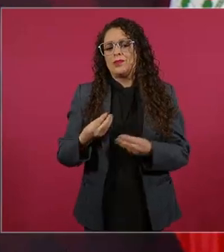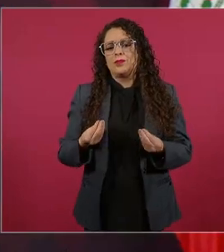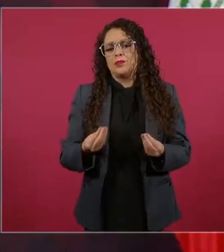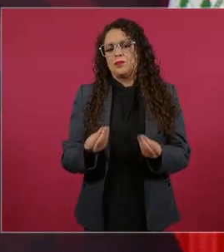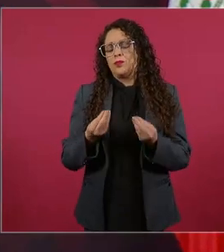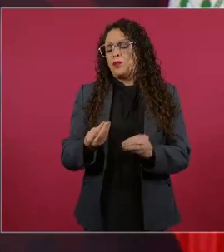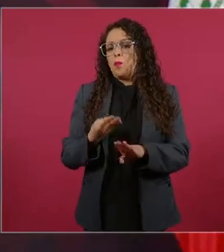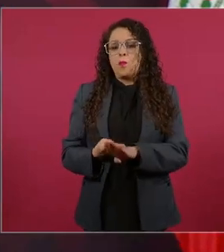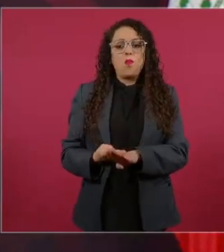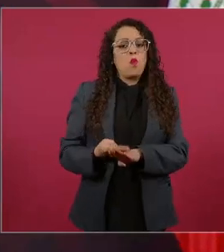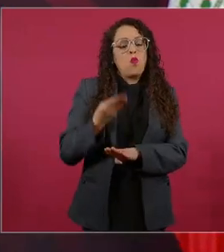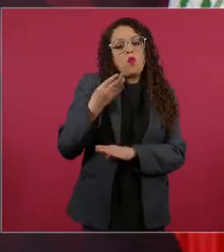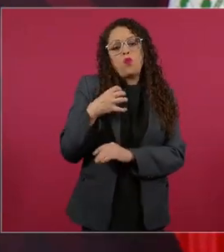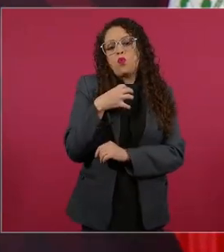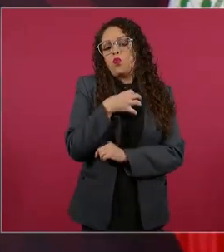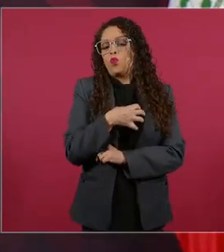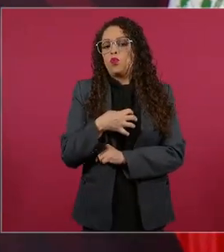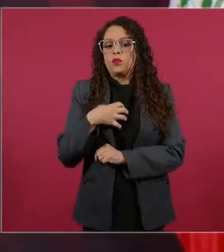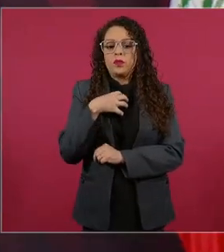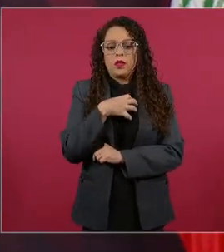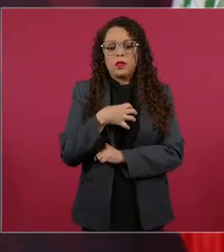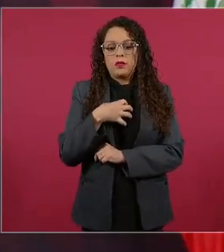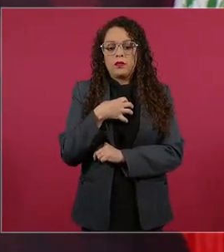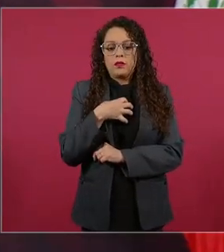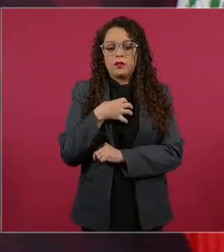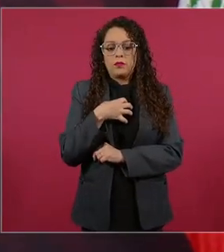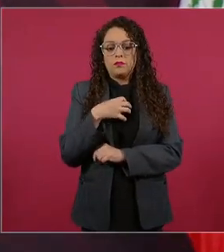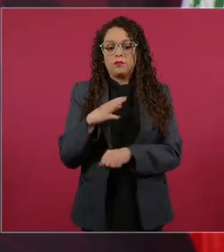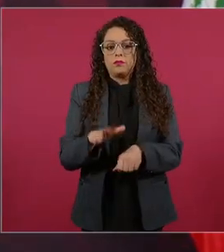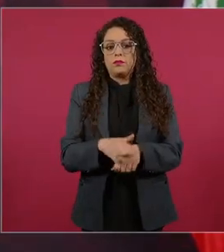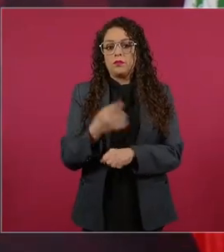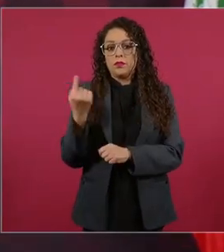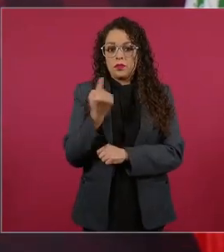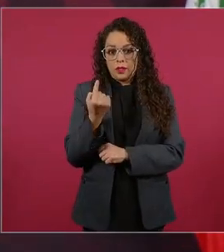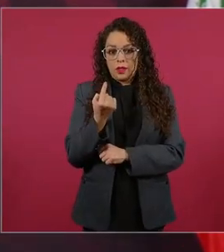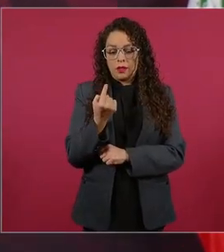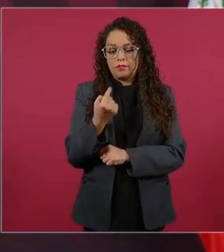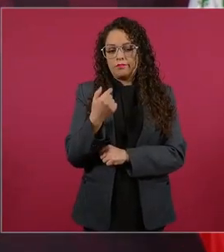idea, ¿no?, de la misión cumplida,